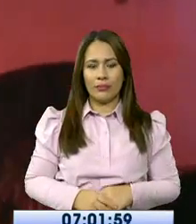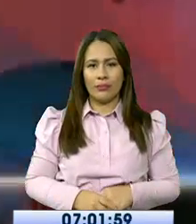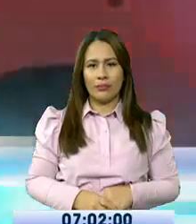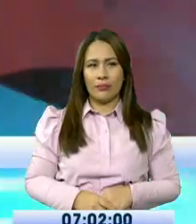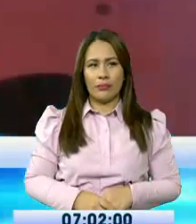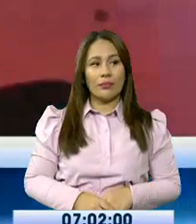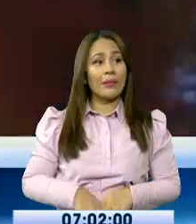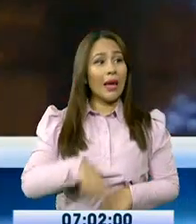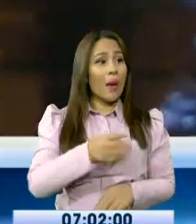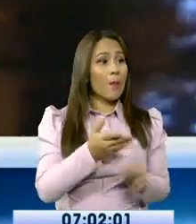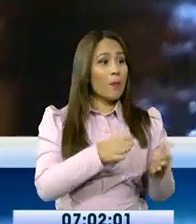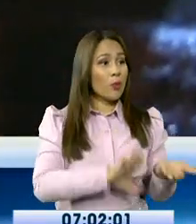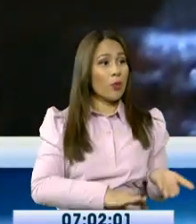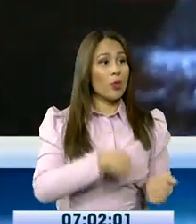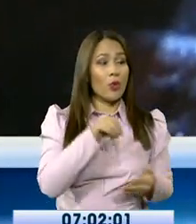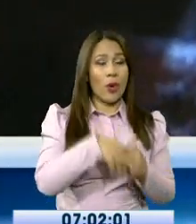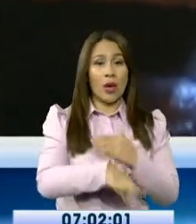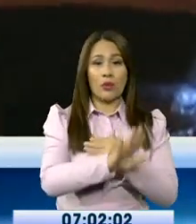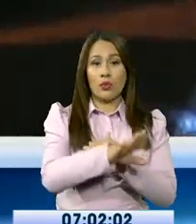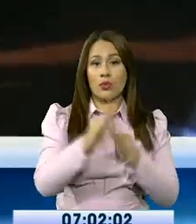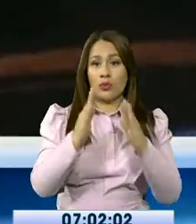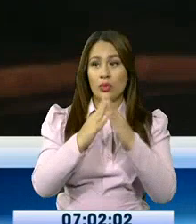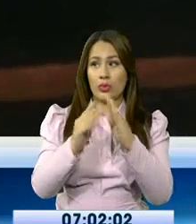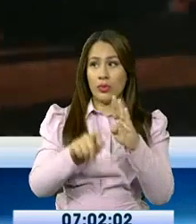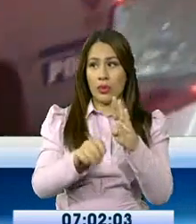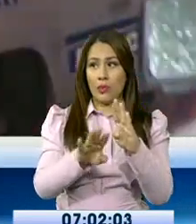Lo asesinaron en la puerta de su casa.